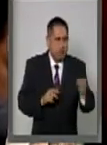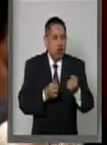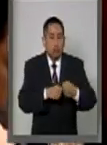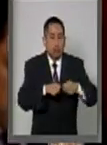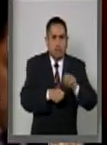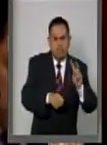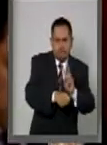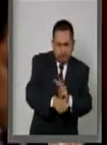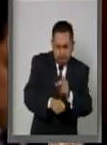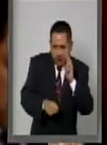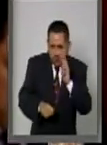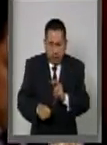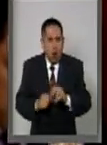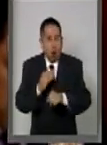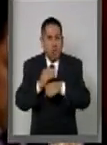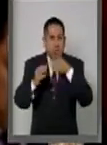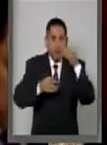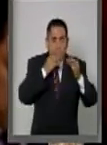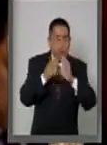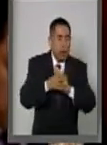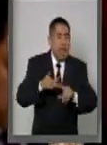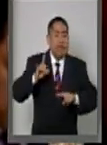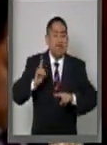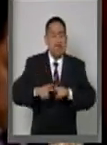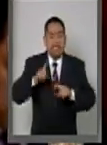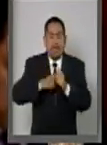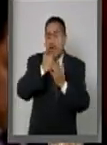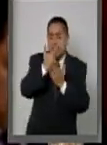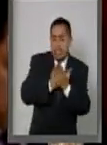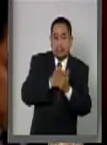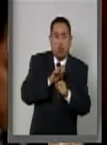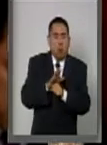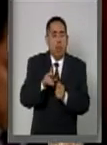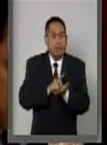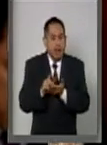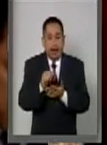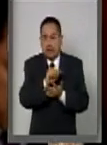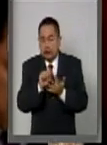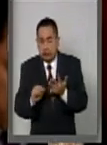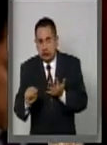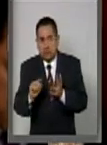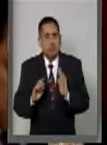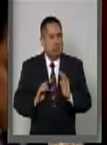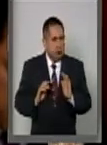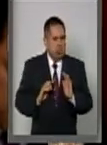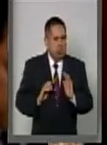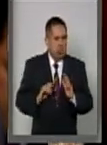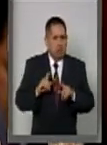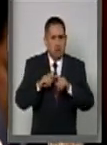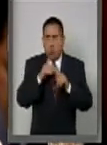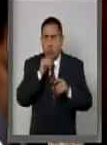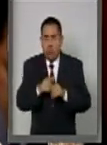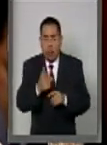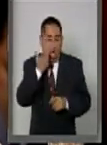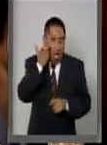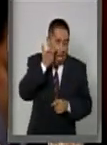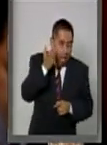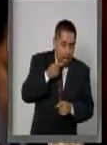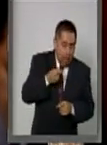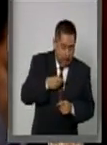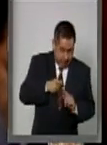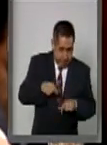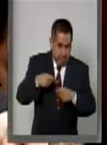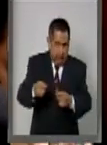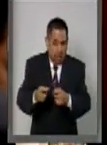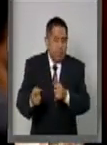más publicidad y difusión a quiénes son los padrones, cuáles son sus derechos, y al hecho de que no se le puede condicionar a nadie un